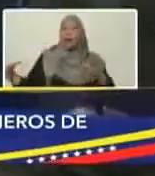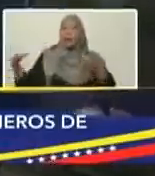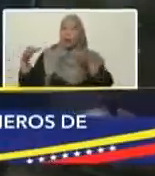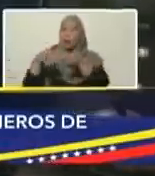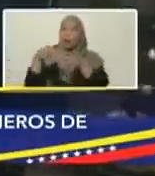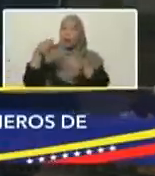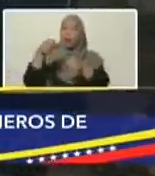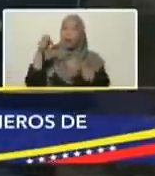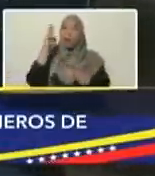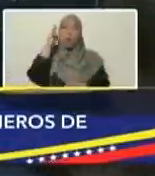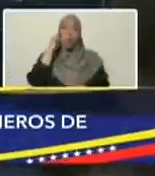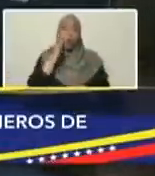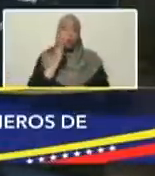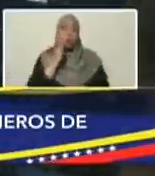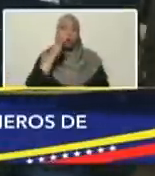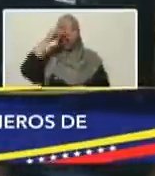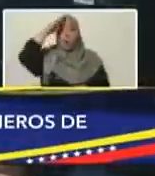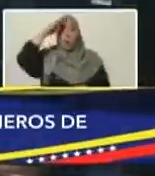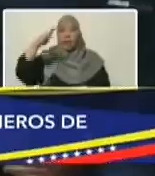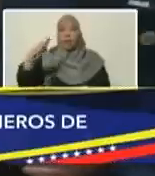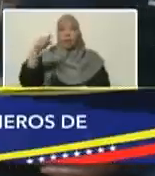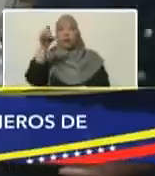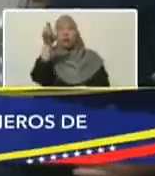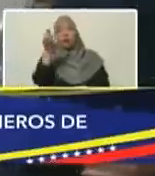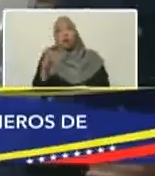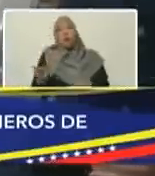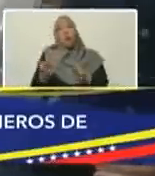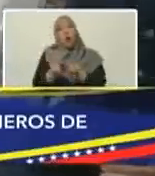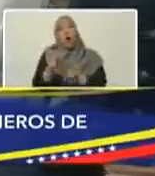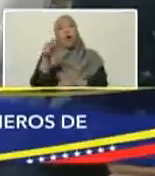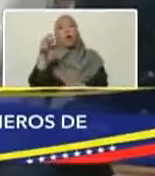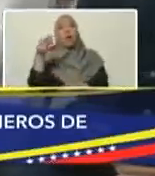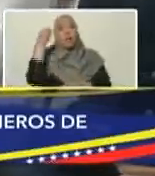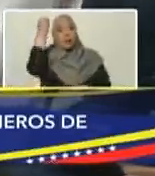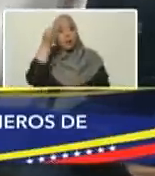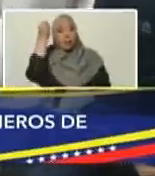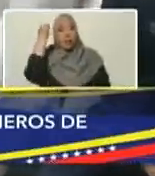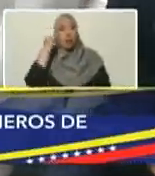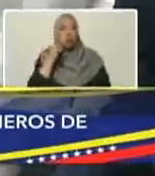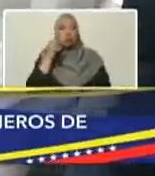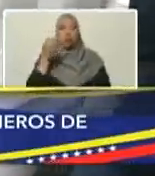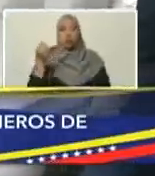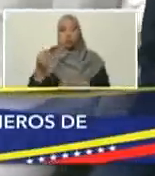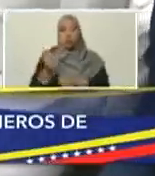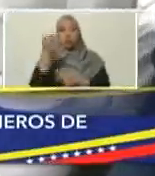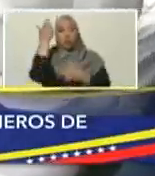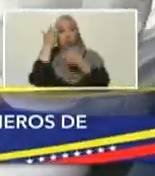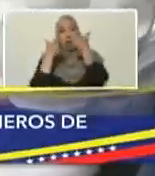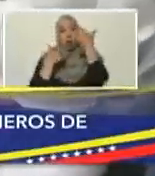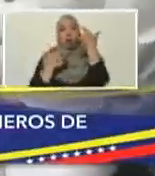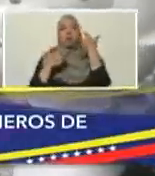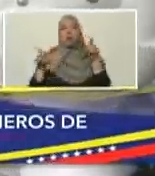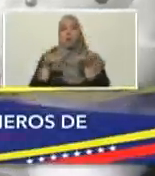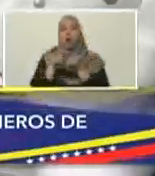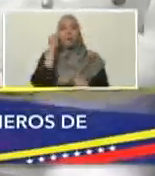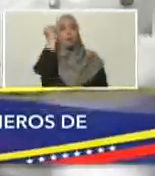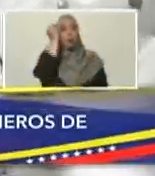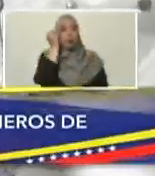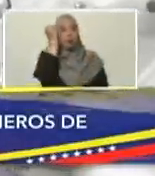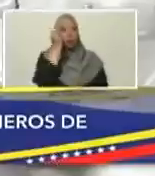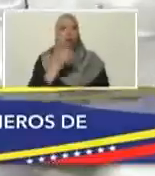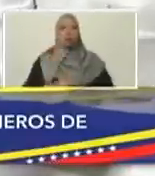Nacional Bolivariana, soldados de Bolívar y que son leales al comandante del comandante. Componente Guardia Nacional Bolivariana.